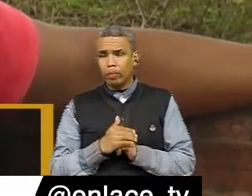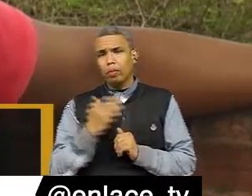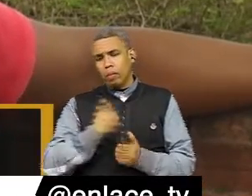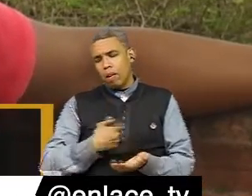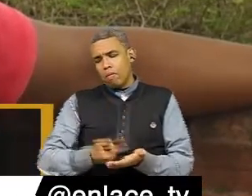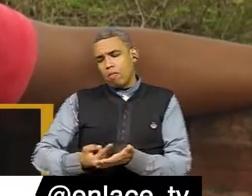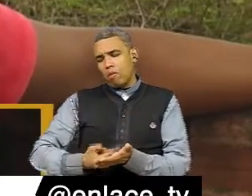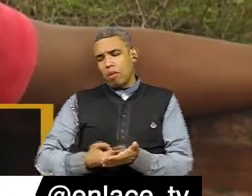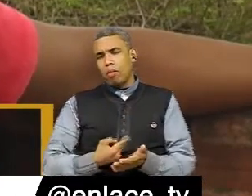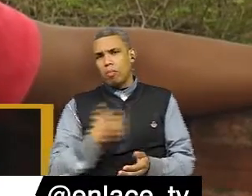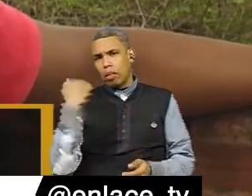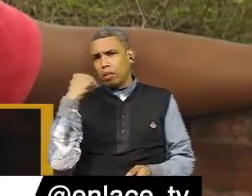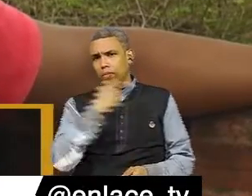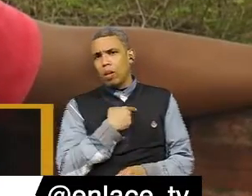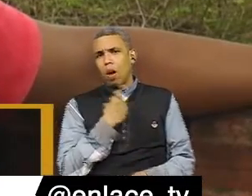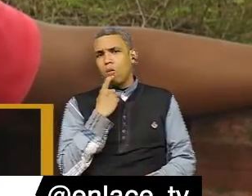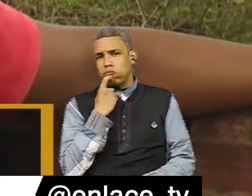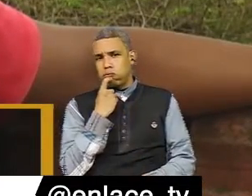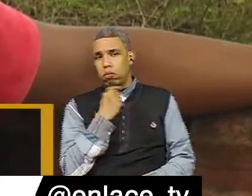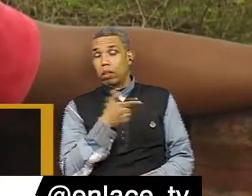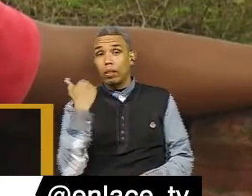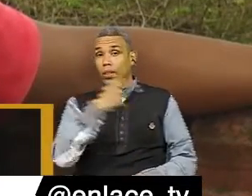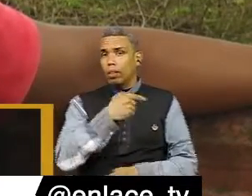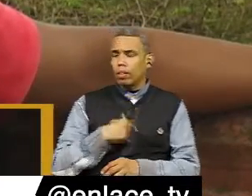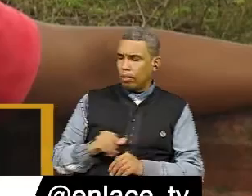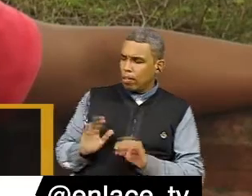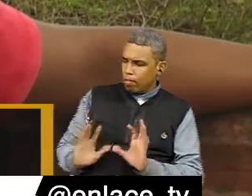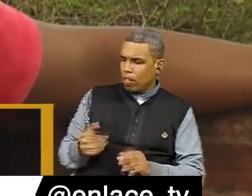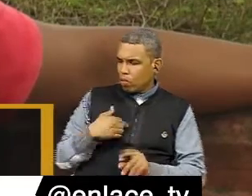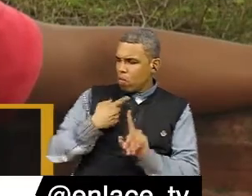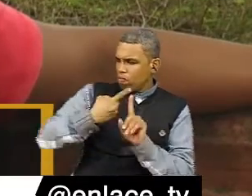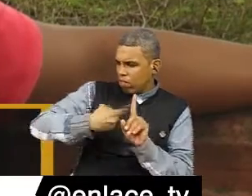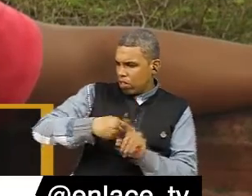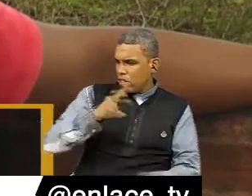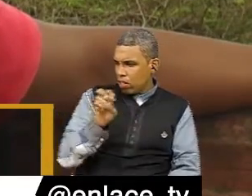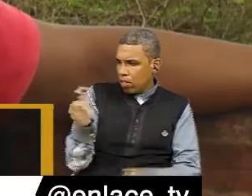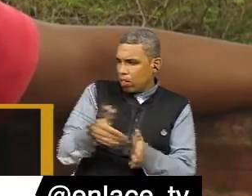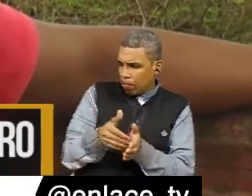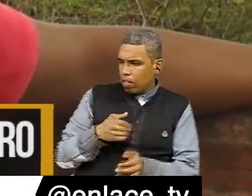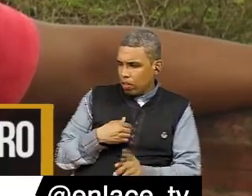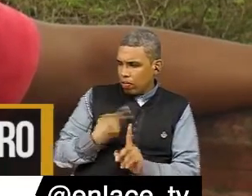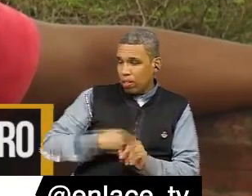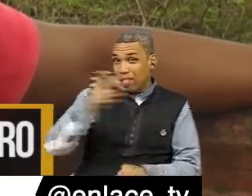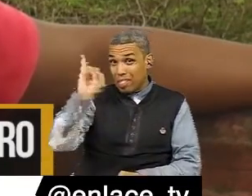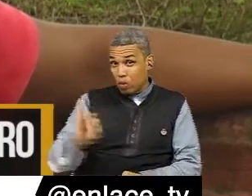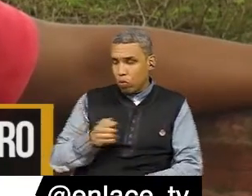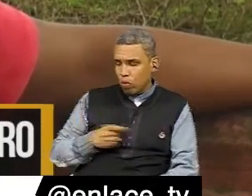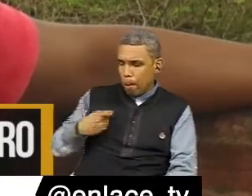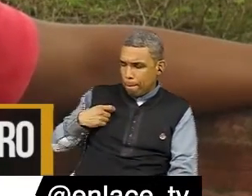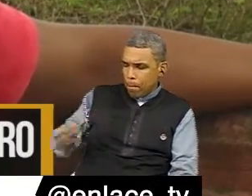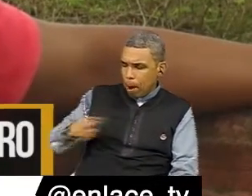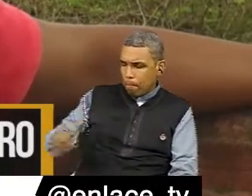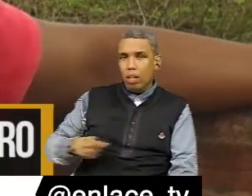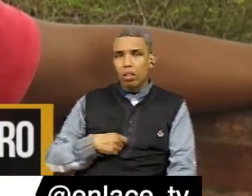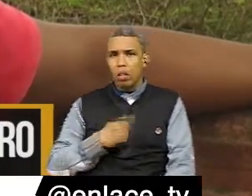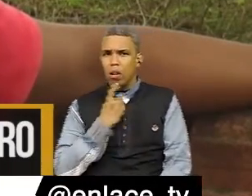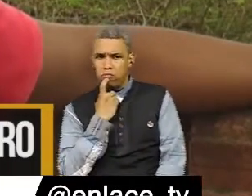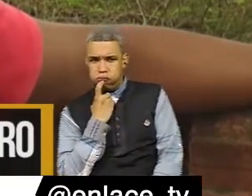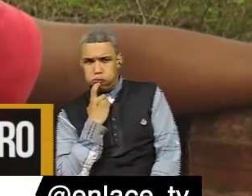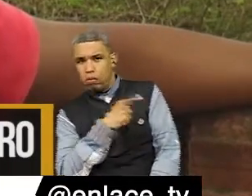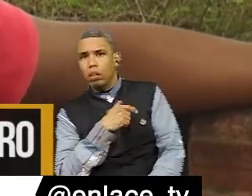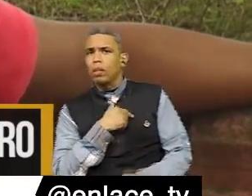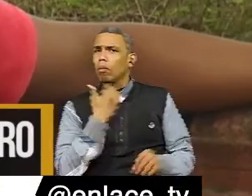me falló en todo. Él me dijo que él pagaba 70 mil pesos mensuales del seguro, no lo cumplió, se fue, lo